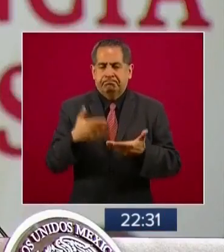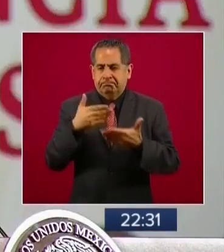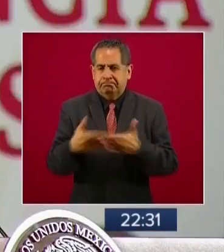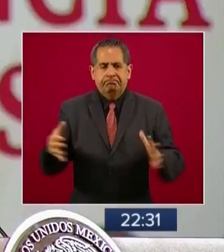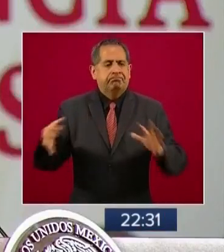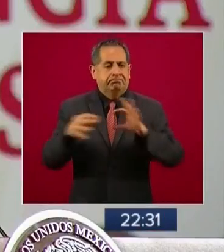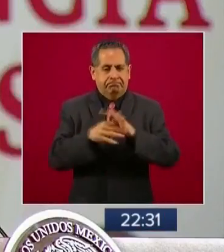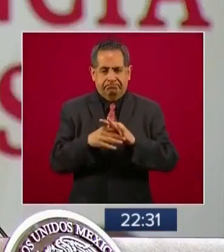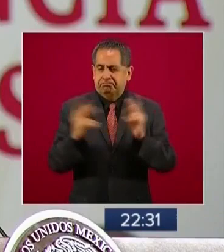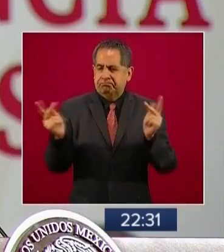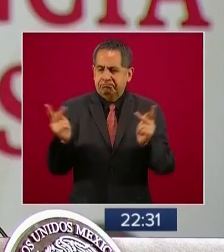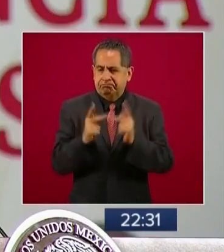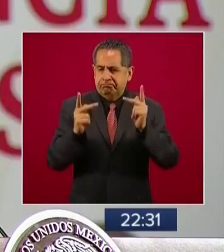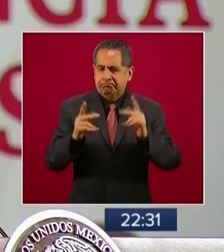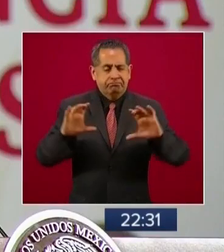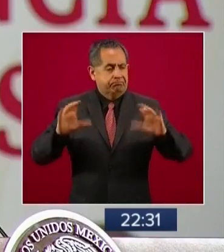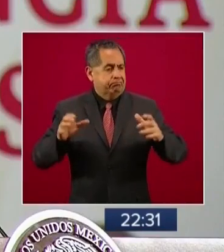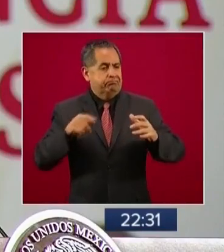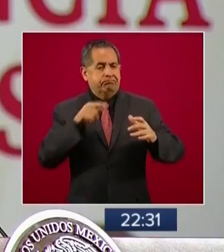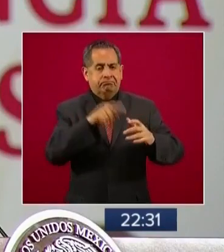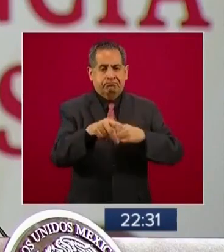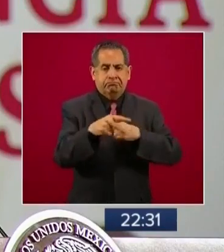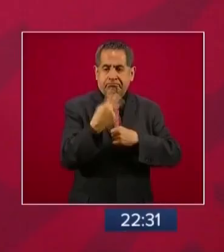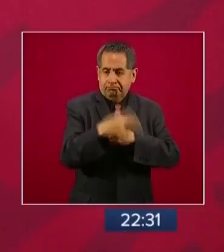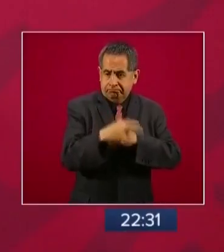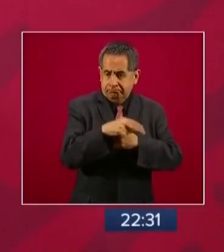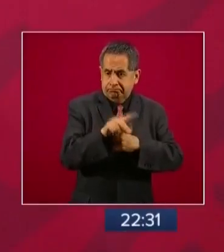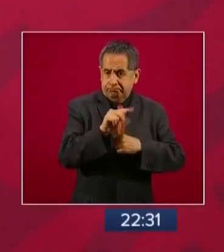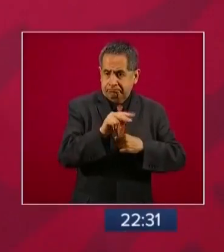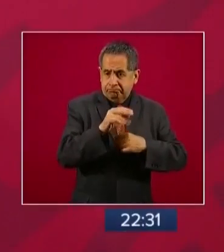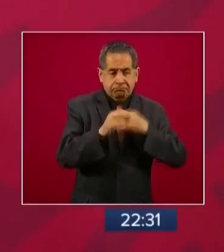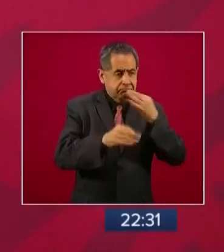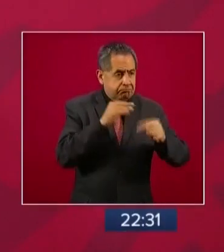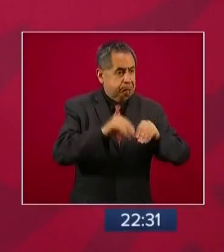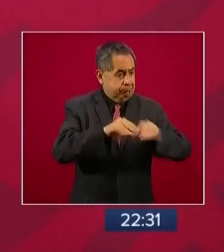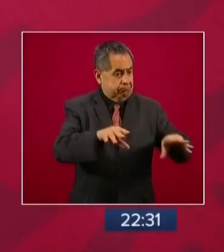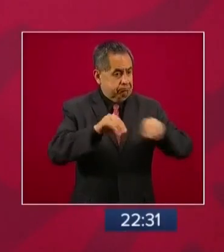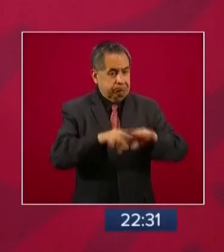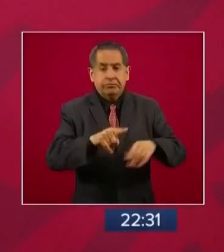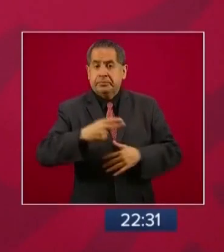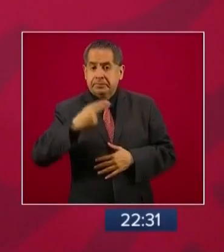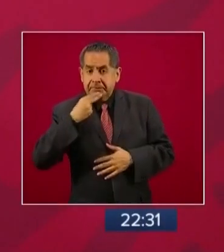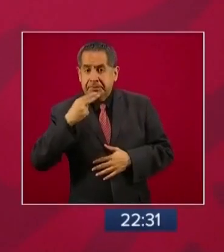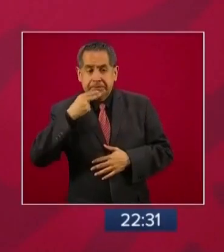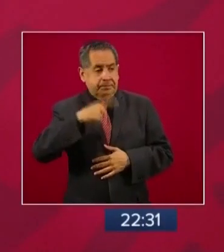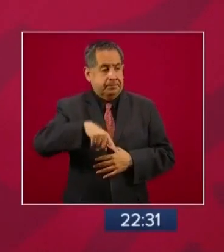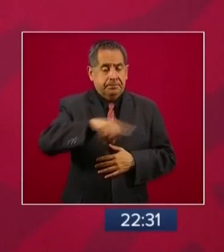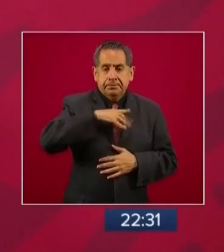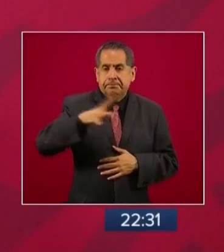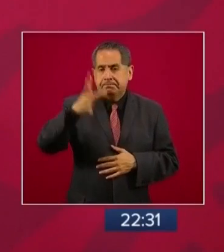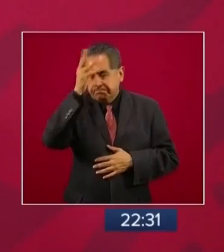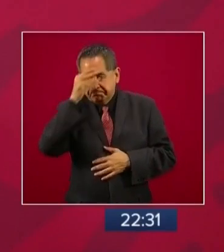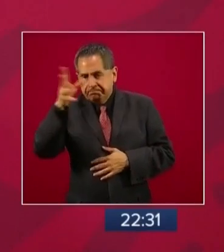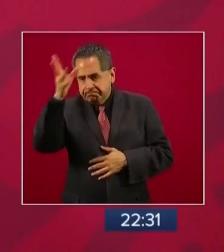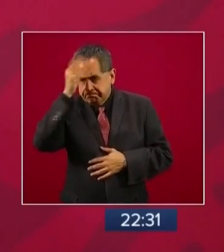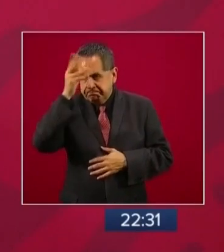cómo la televisión va a permitir que nuestras niñas y niños sigan